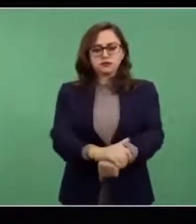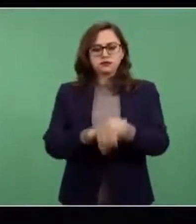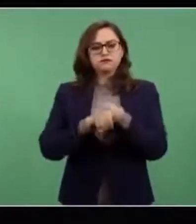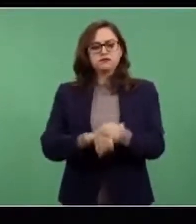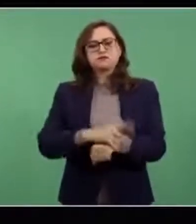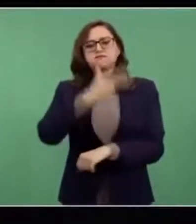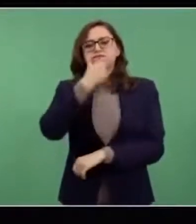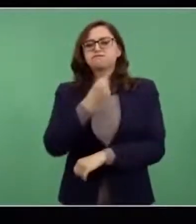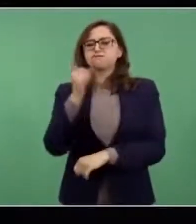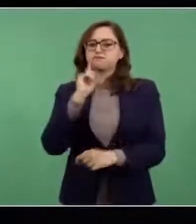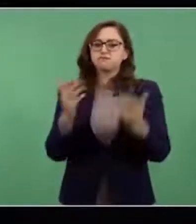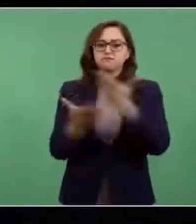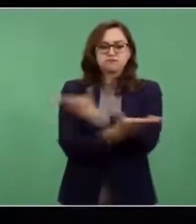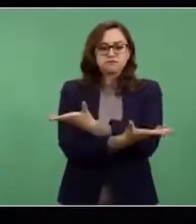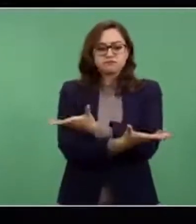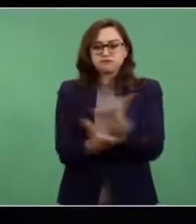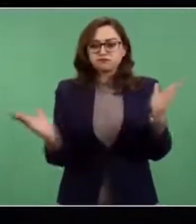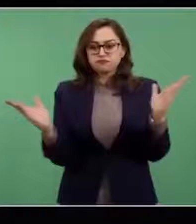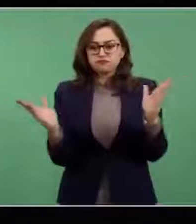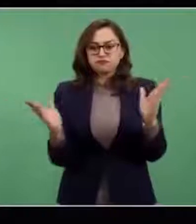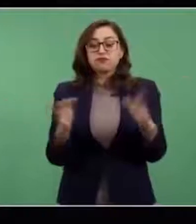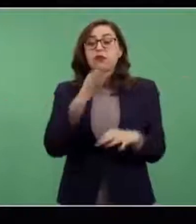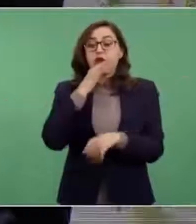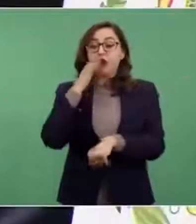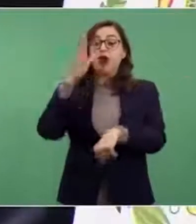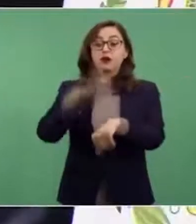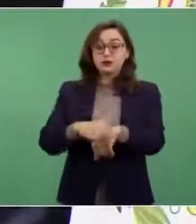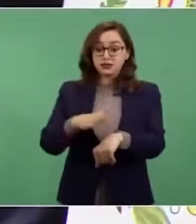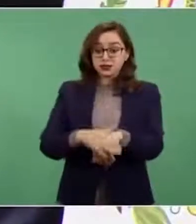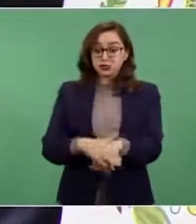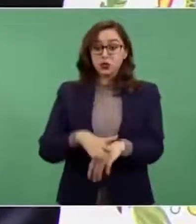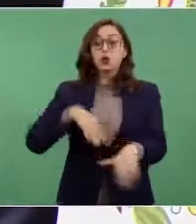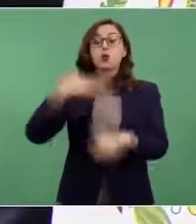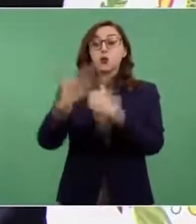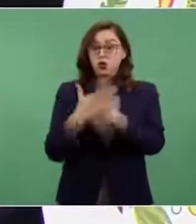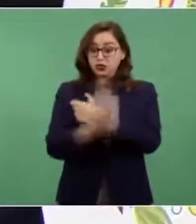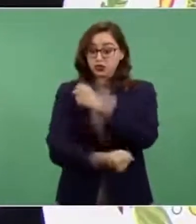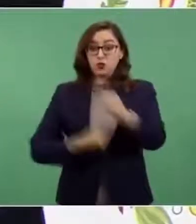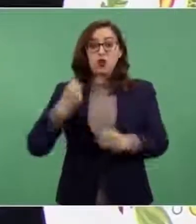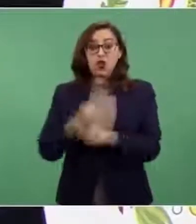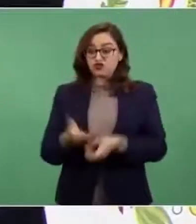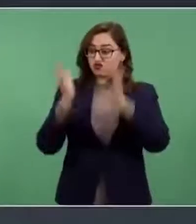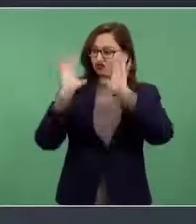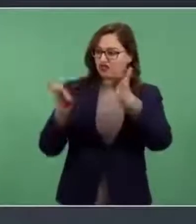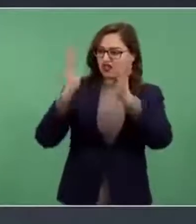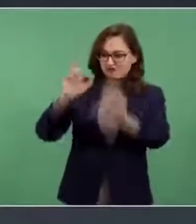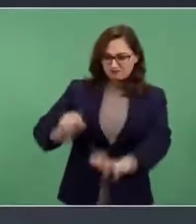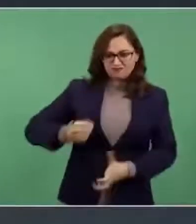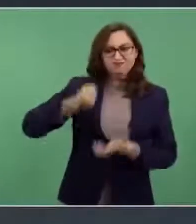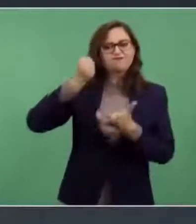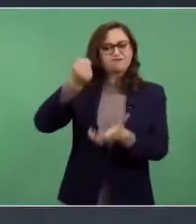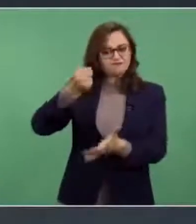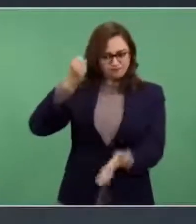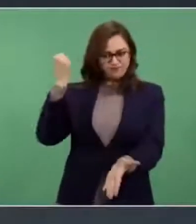amigos, acaba de autorizarse el presupuesto para el año próximo.